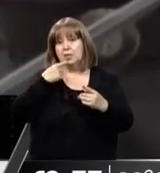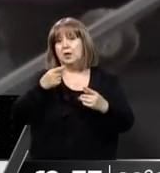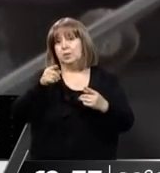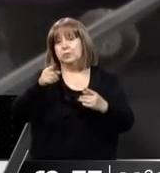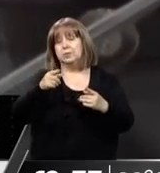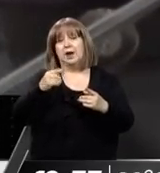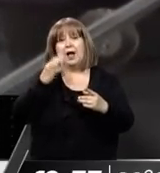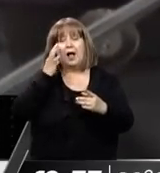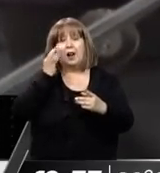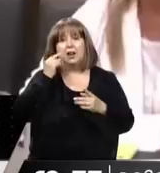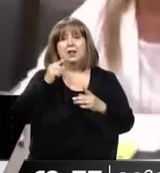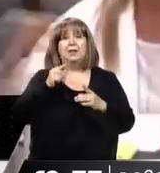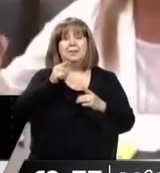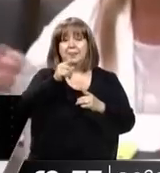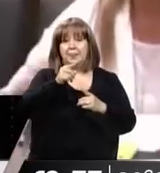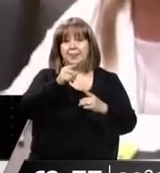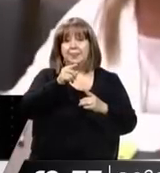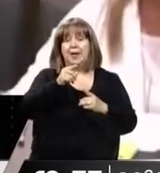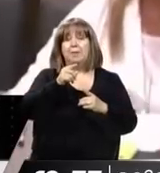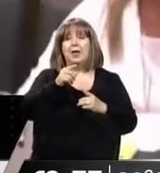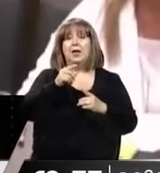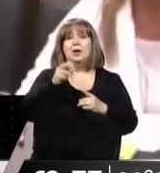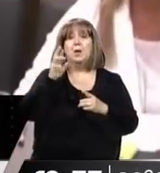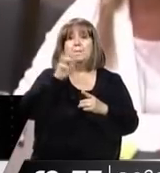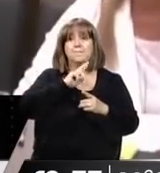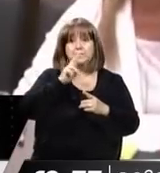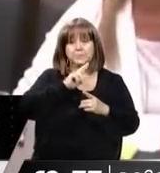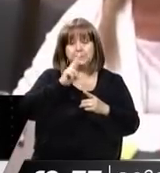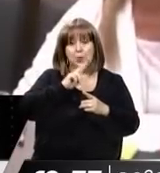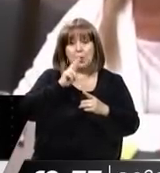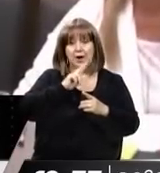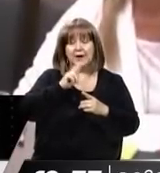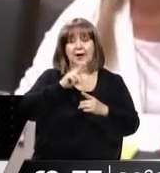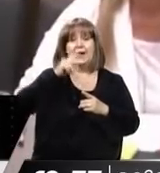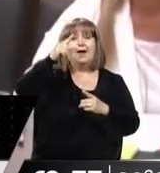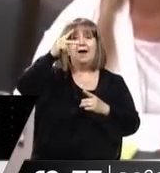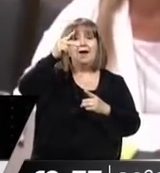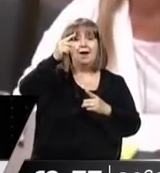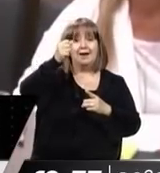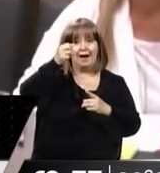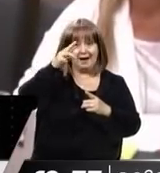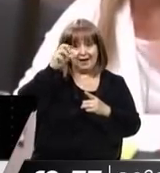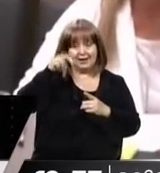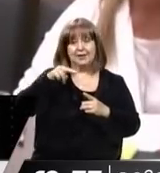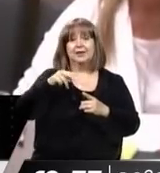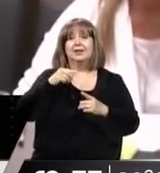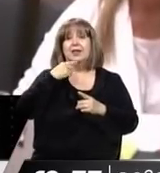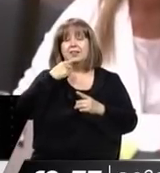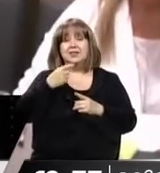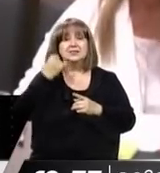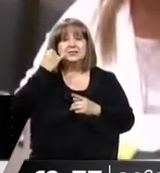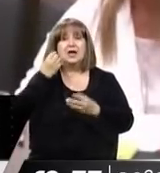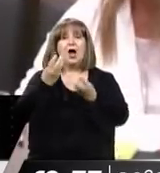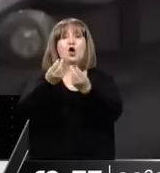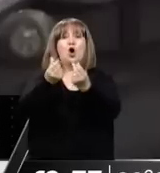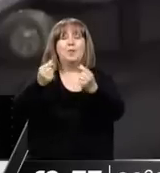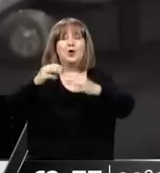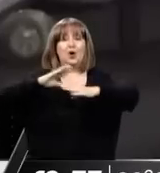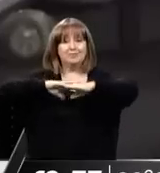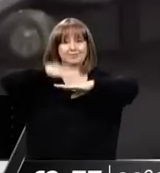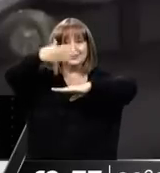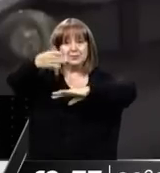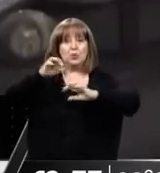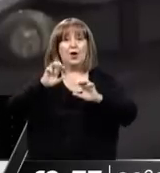las compras de etilenglicol días previos que justamente los lleva a cabo Karen Oviedo